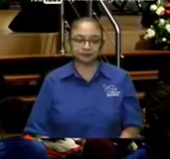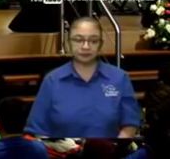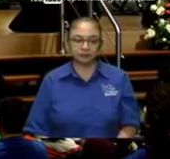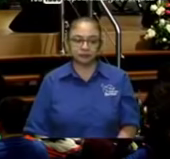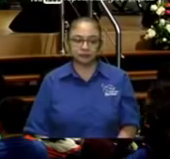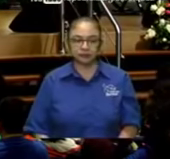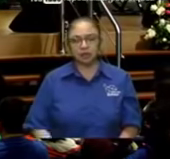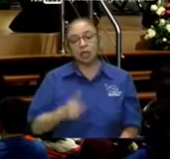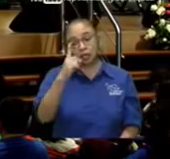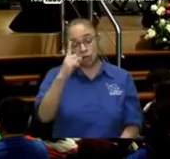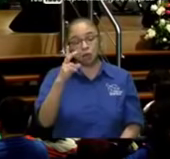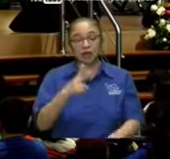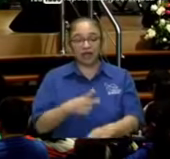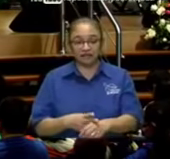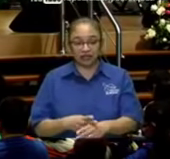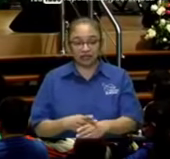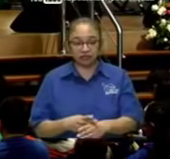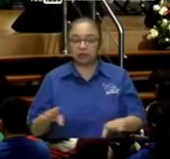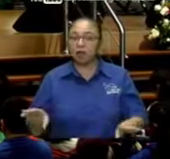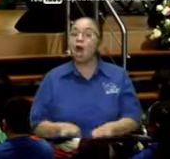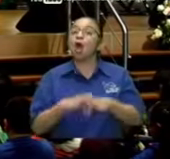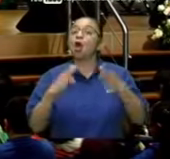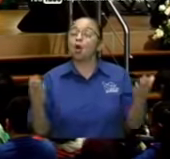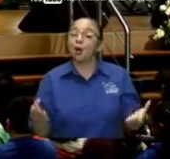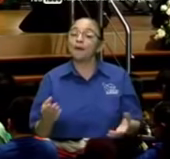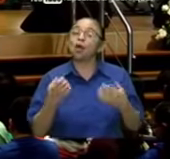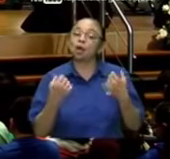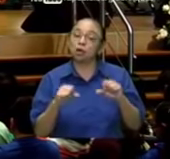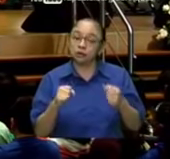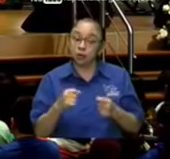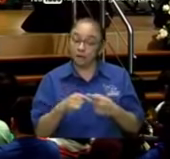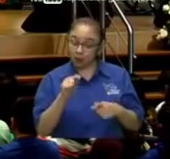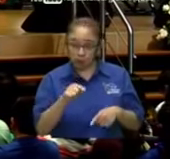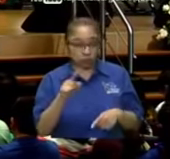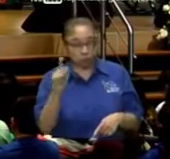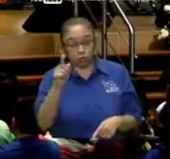y de una vez se dice cómo lo hizo, pero eso no lo han probado.